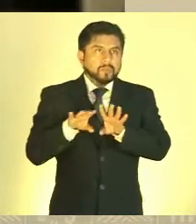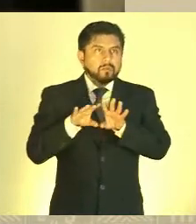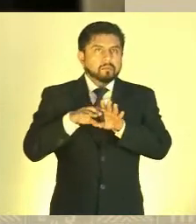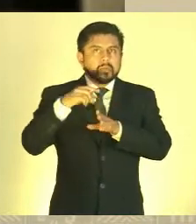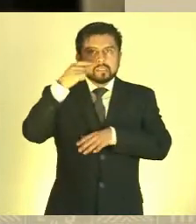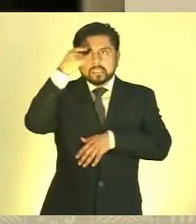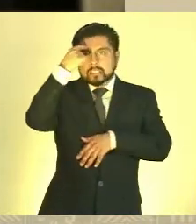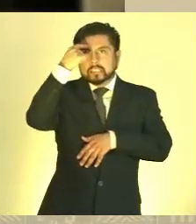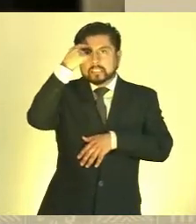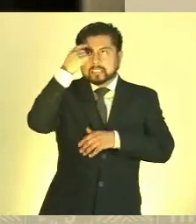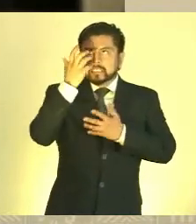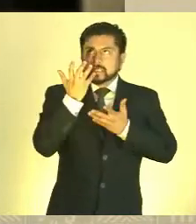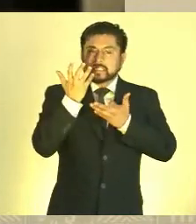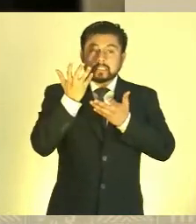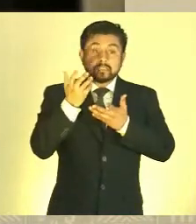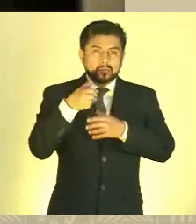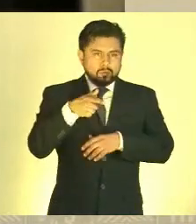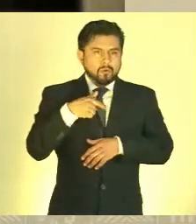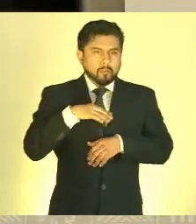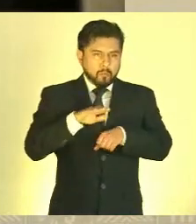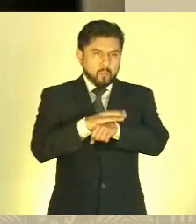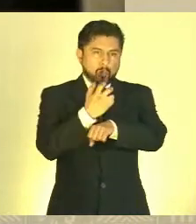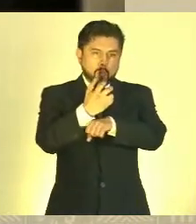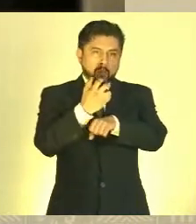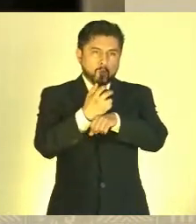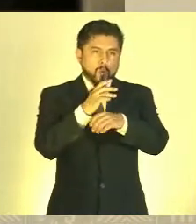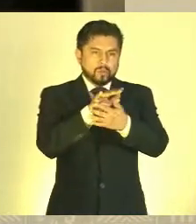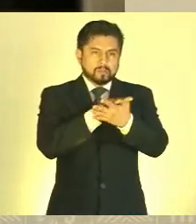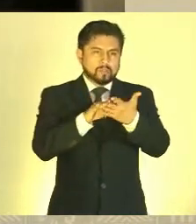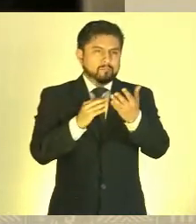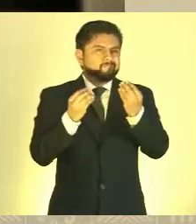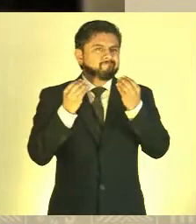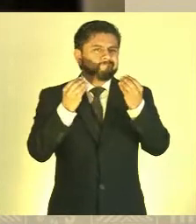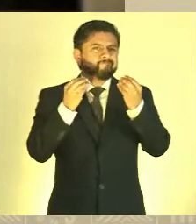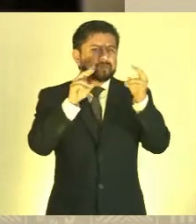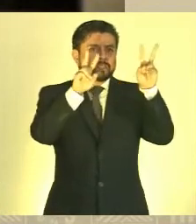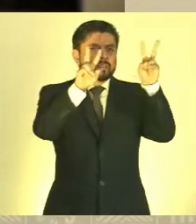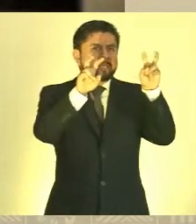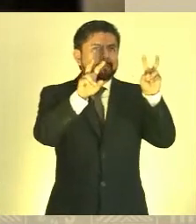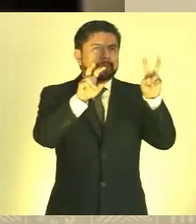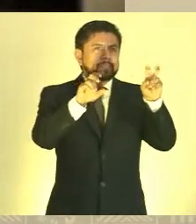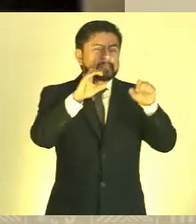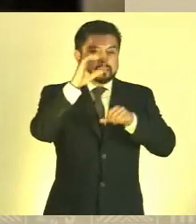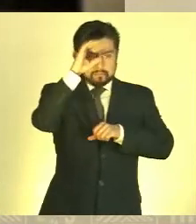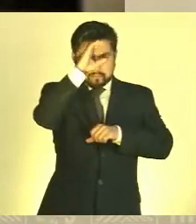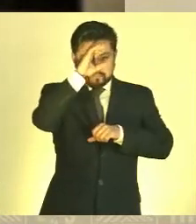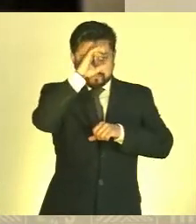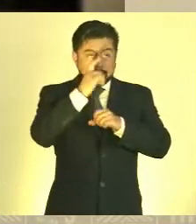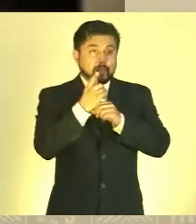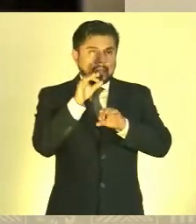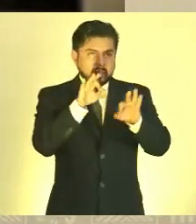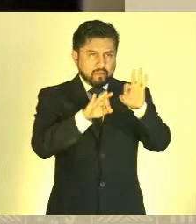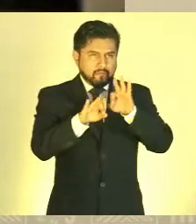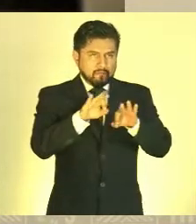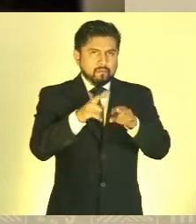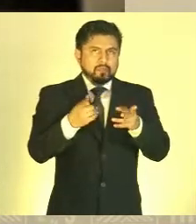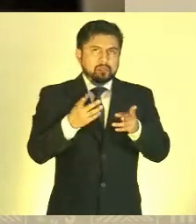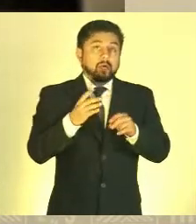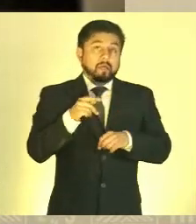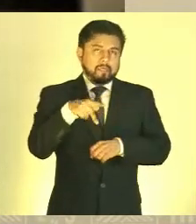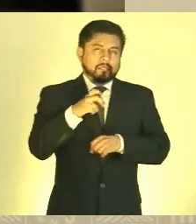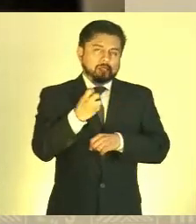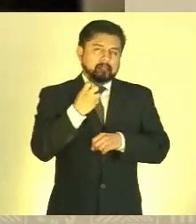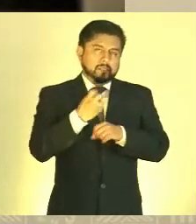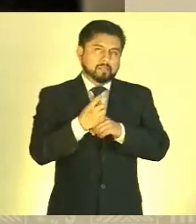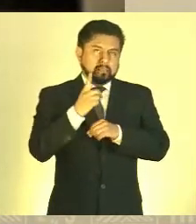Entonces sí, pero leí mucha divulgación, y como yo entendía, creo que, claro, la física se hace con ecuaciones, con